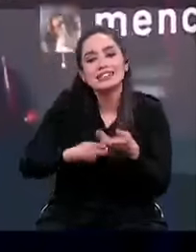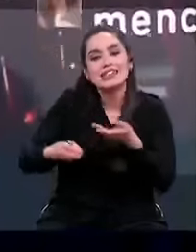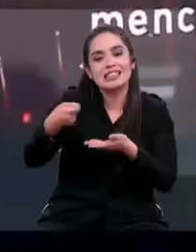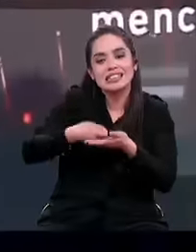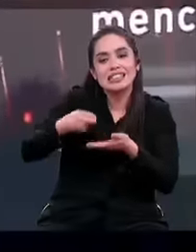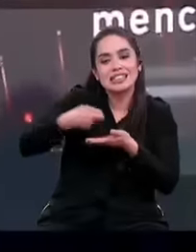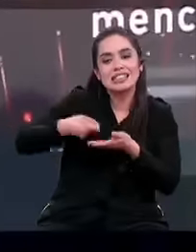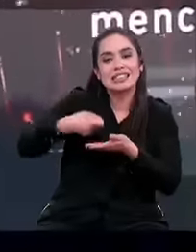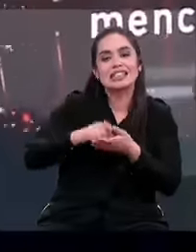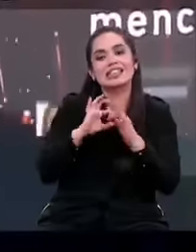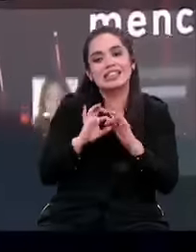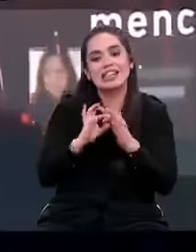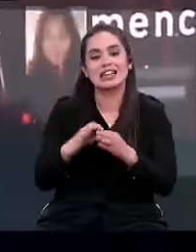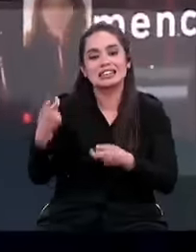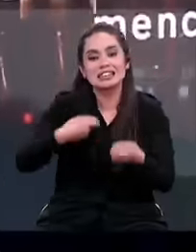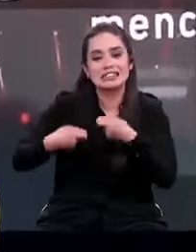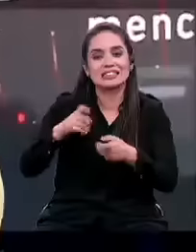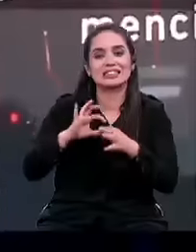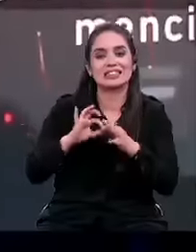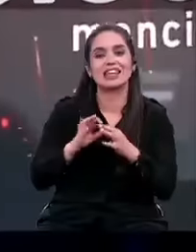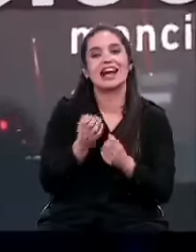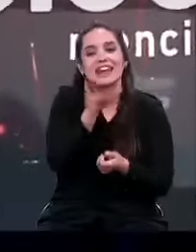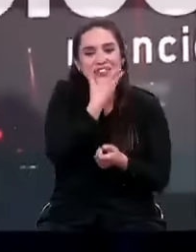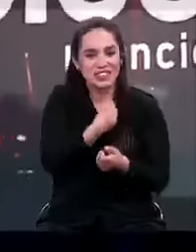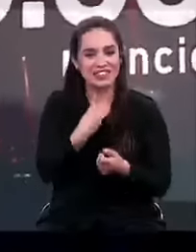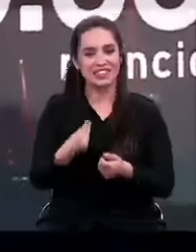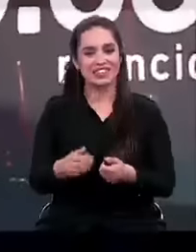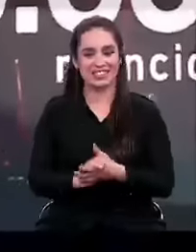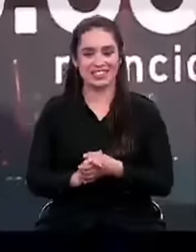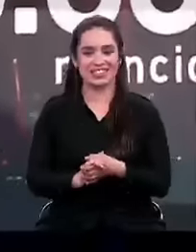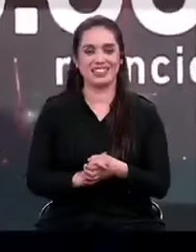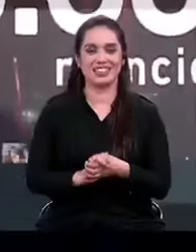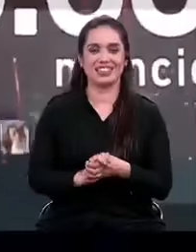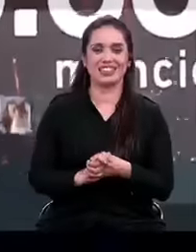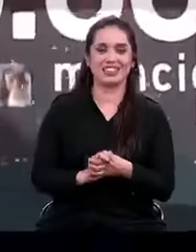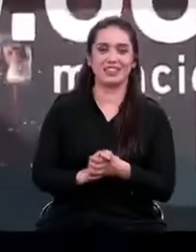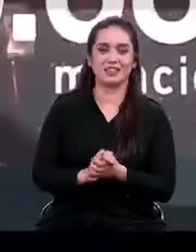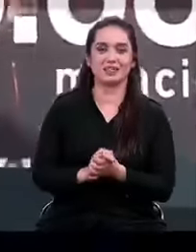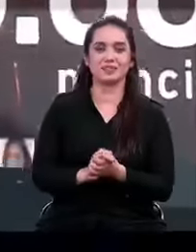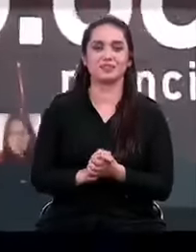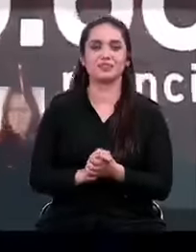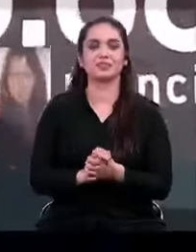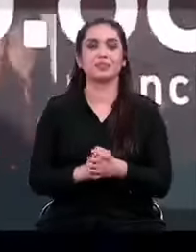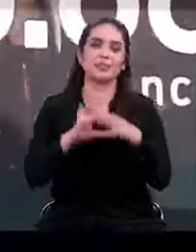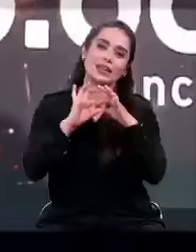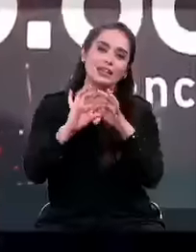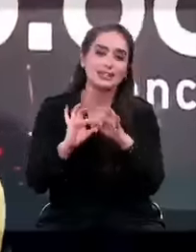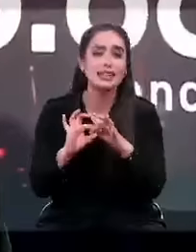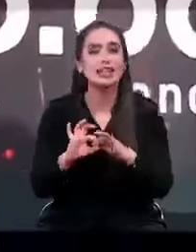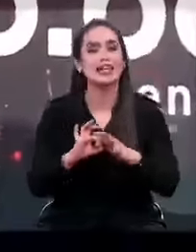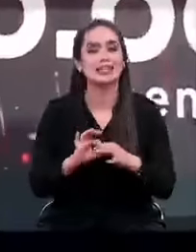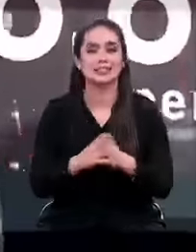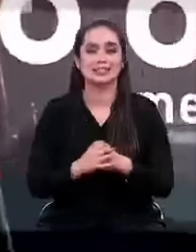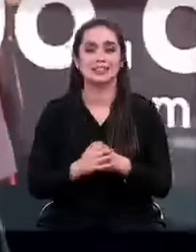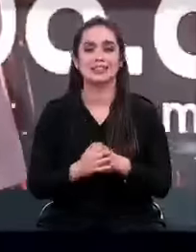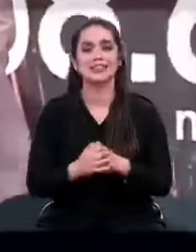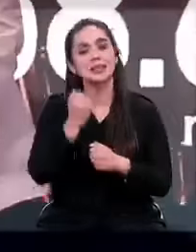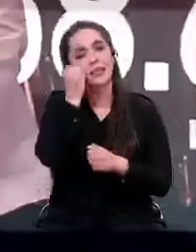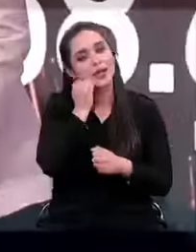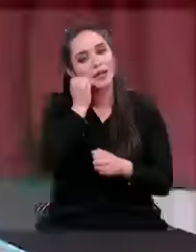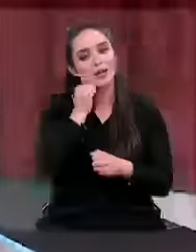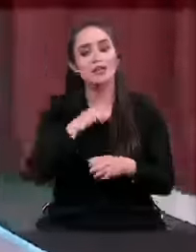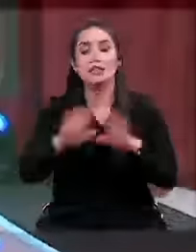gracias. Gracias. Gracias. ¡Ay, es muy lindo! ¡Ay, qué linda, gracias! ¡Ay, qué amor! ¡Qué cariñoso! ¡Ya,